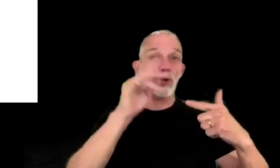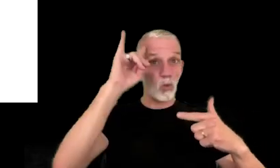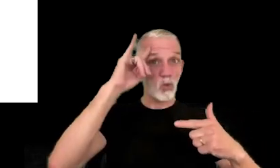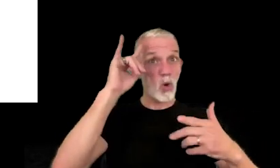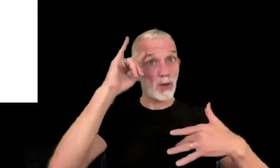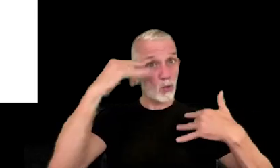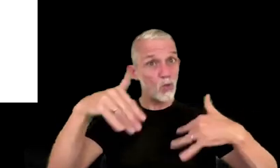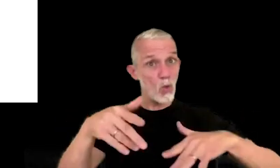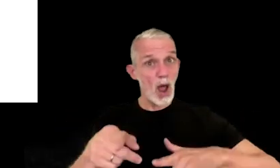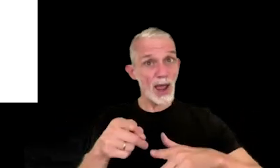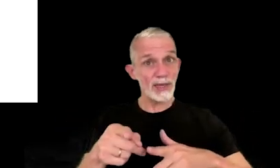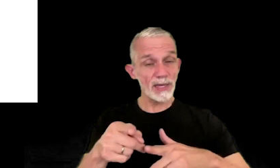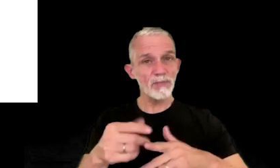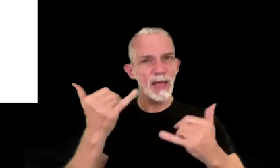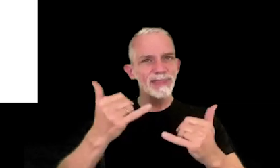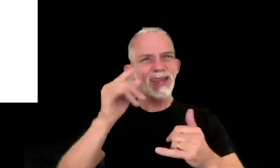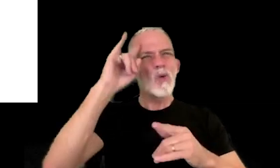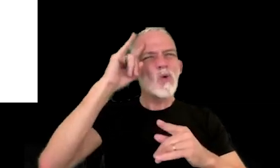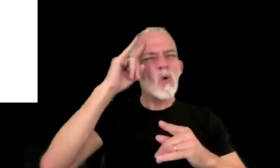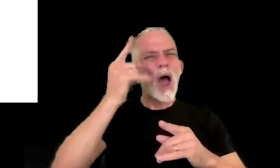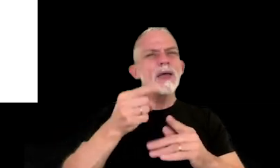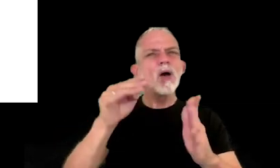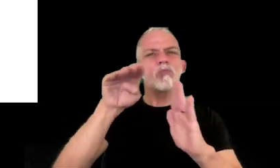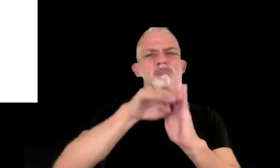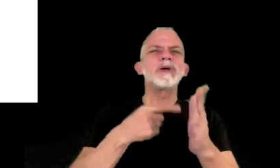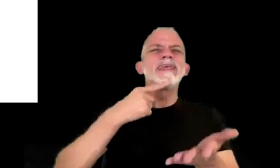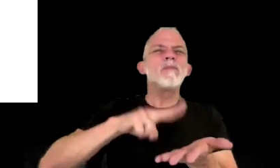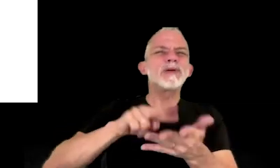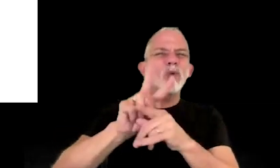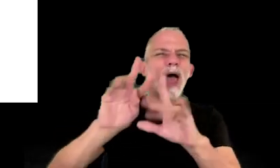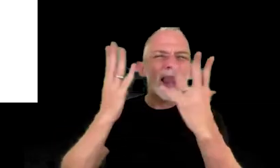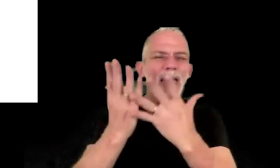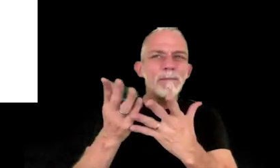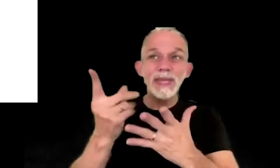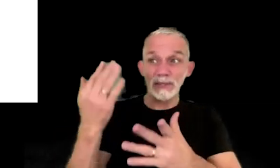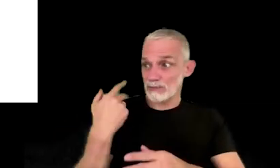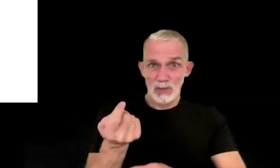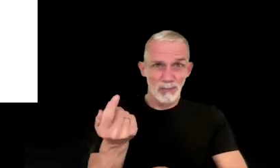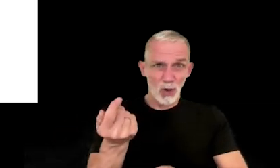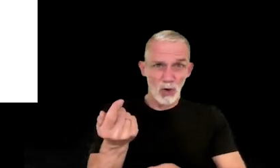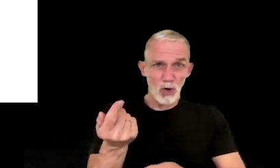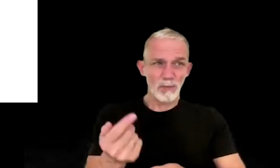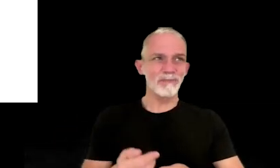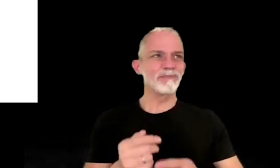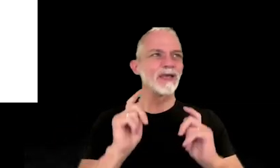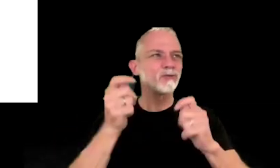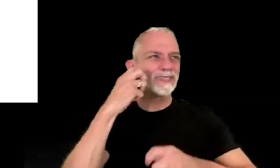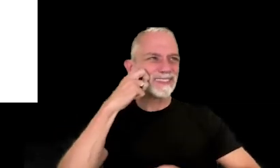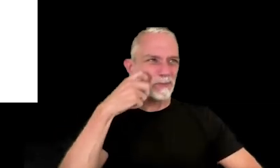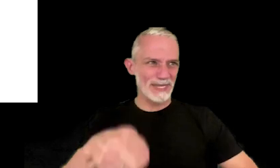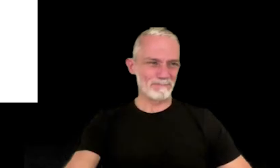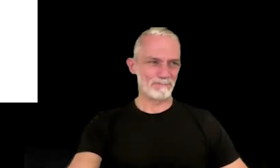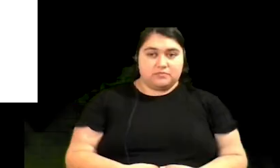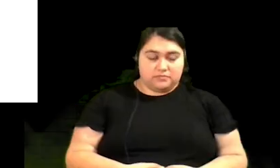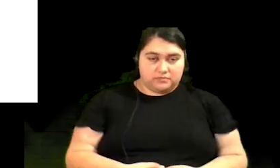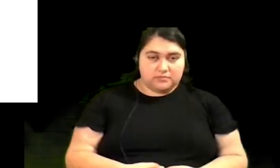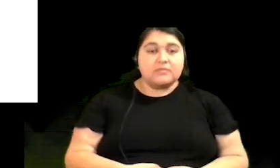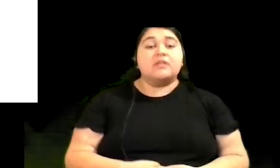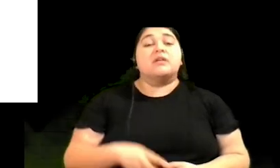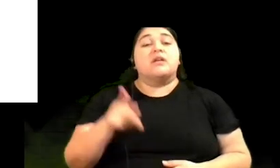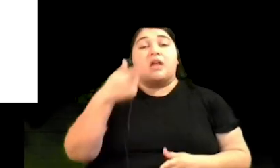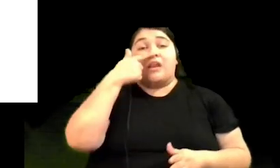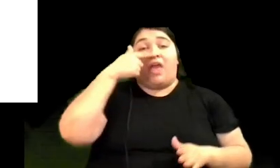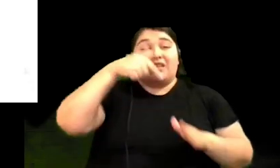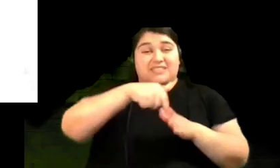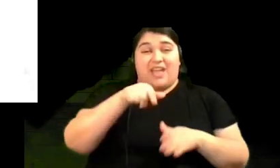alta incidencia porque Uruguay ha establecido un impuesto ambiental hace poco. Pero ese impuesto ambiental grava las naftas y tiene una alta